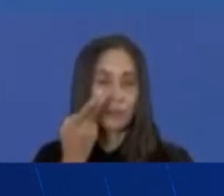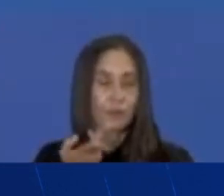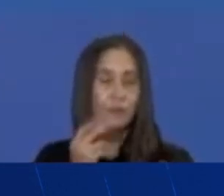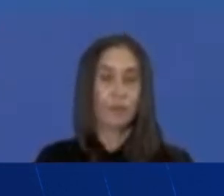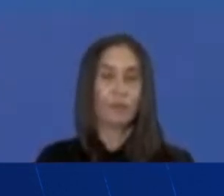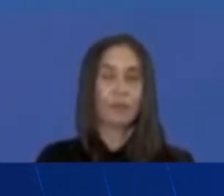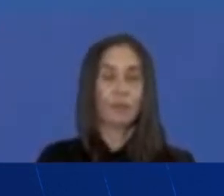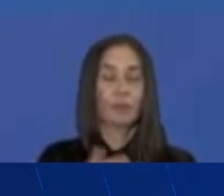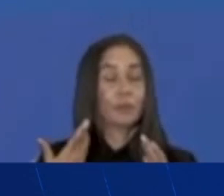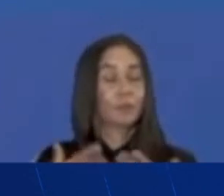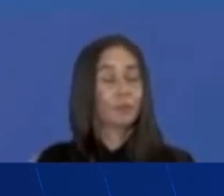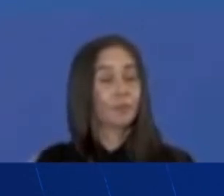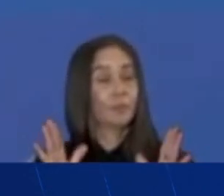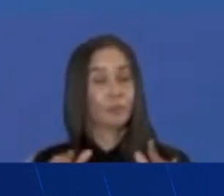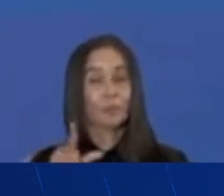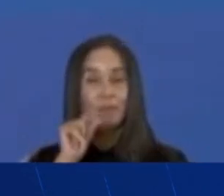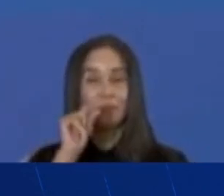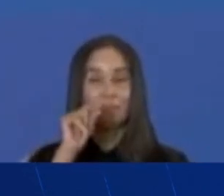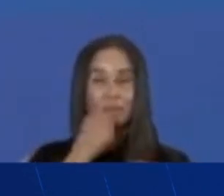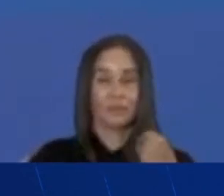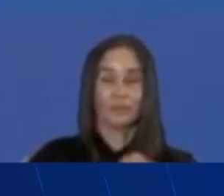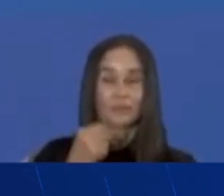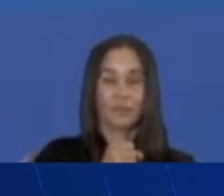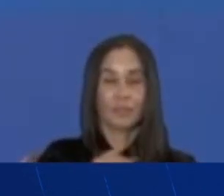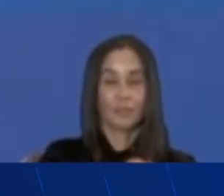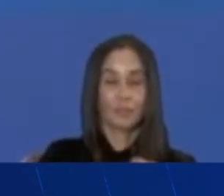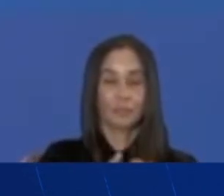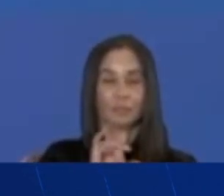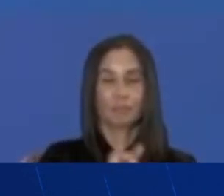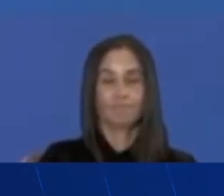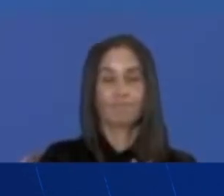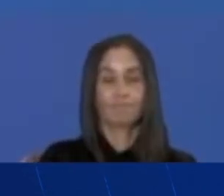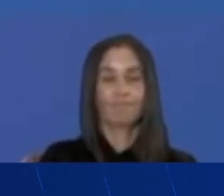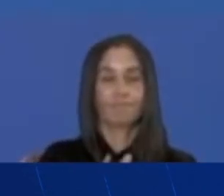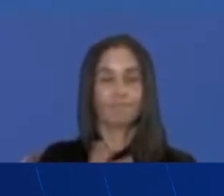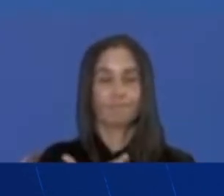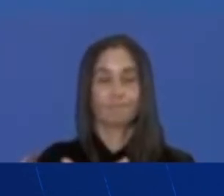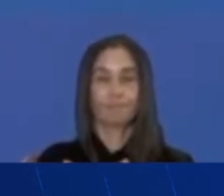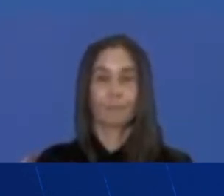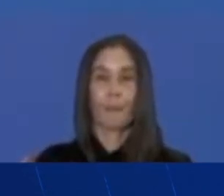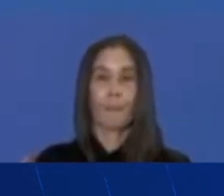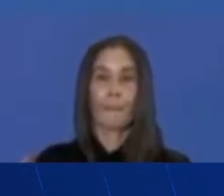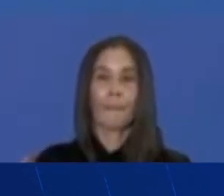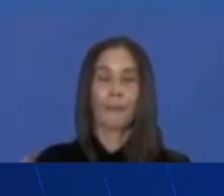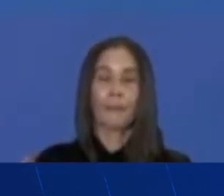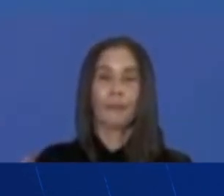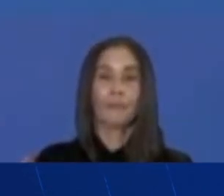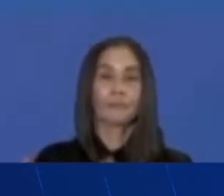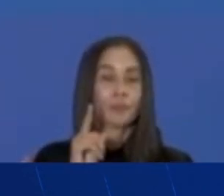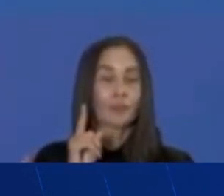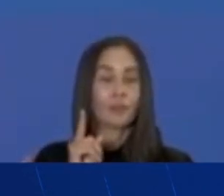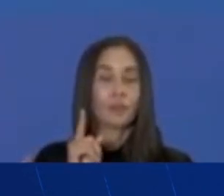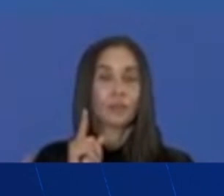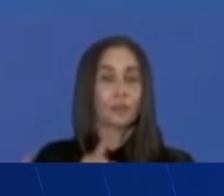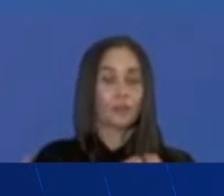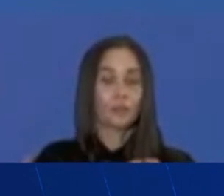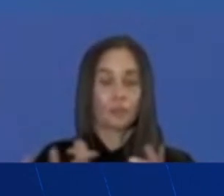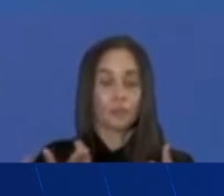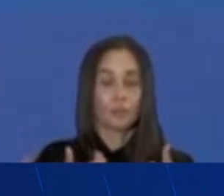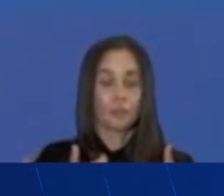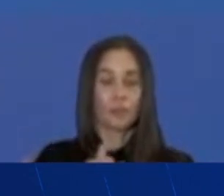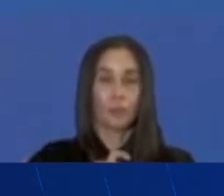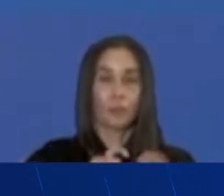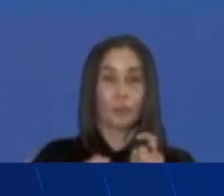Es una pena que eso tiene 20 años. Y todavía hay